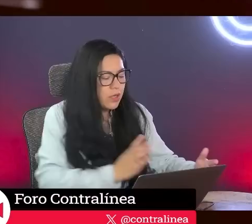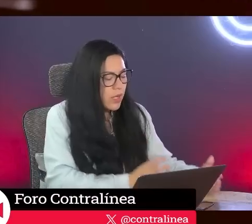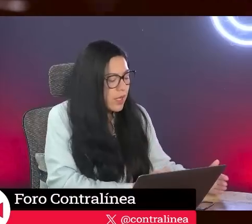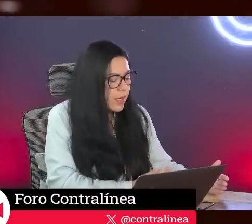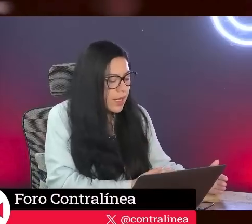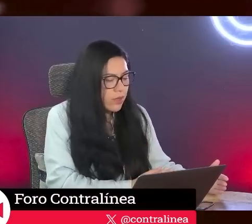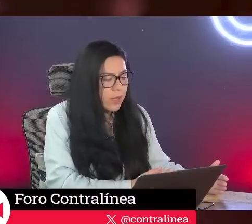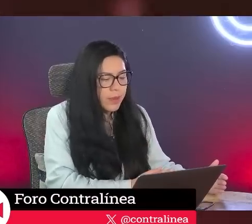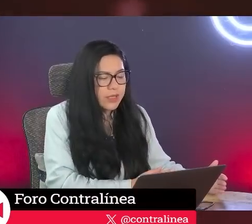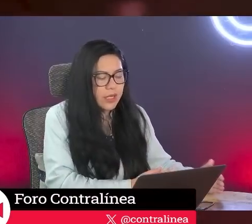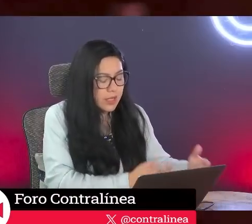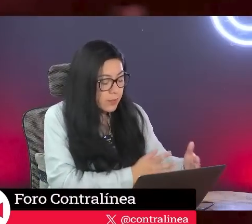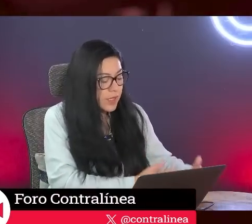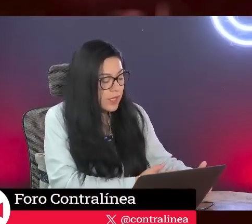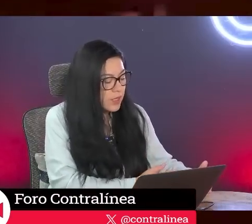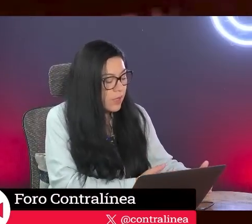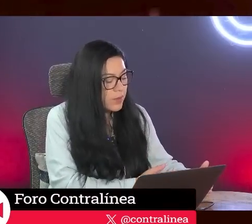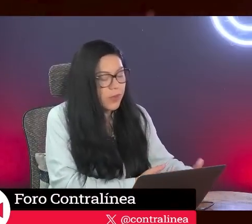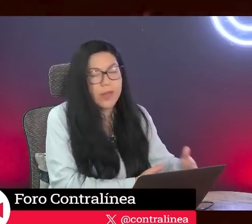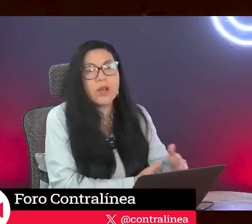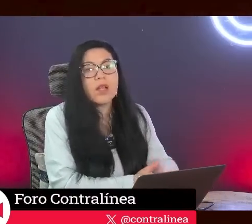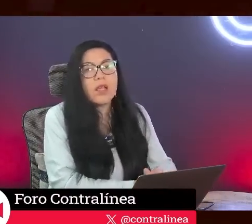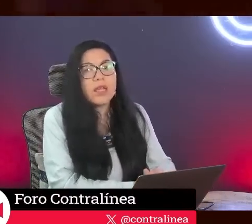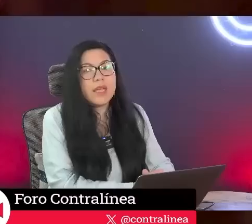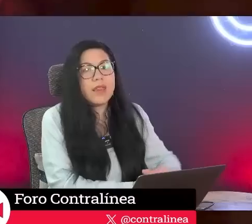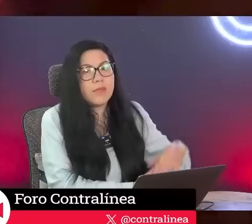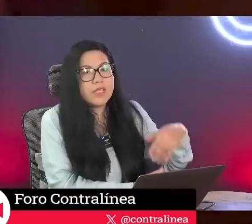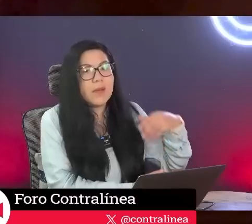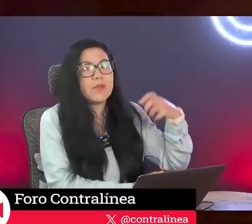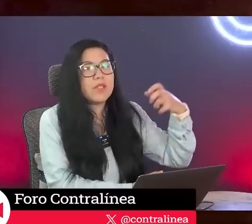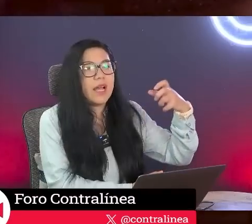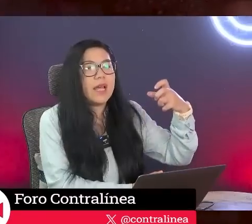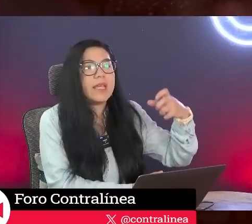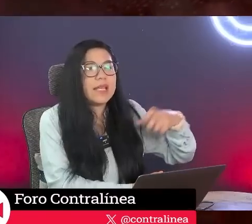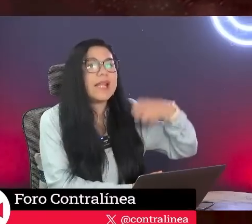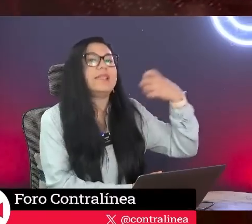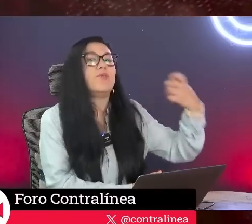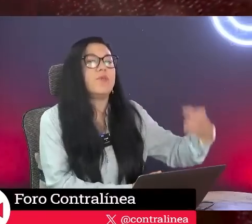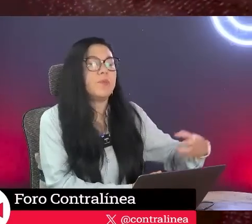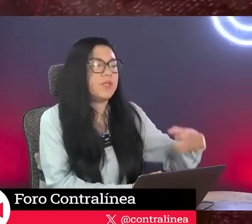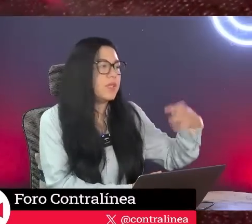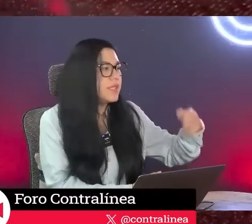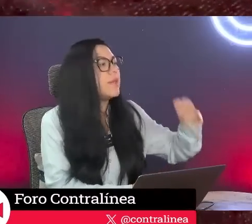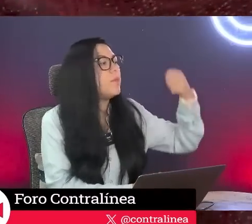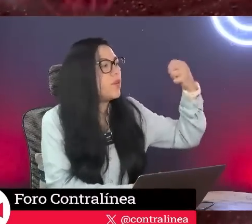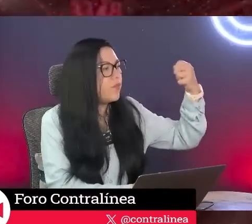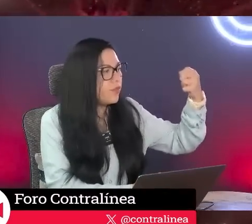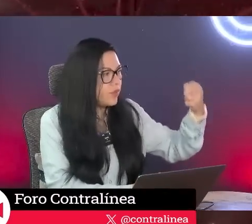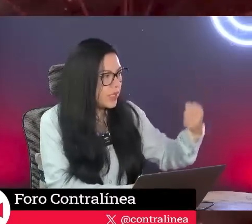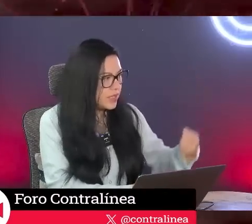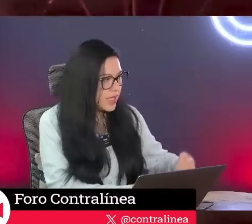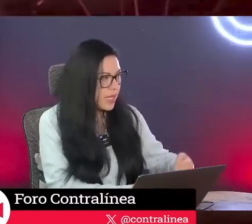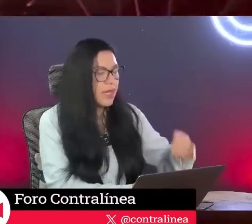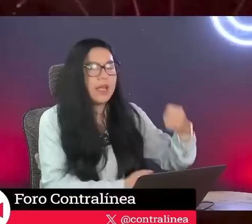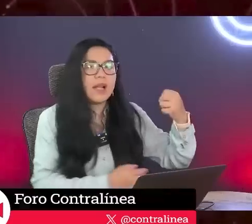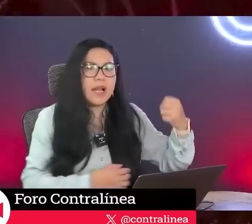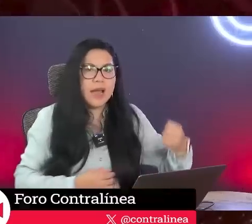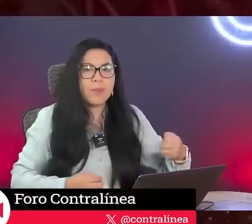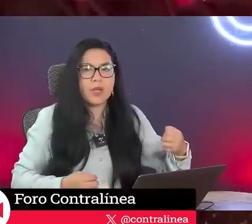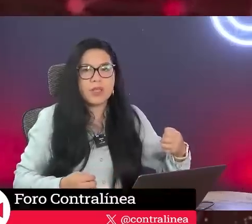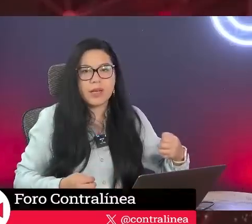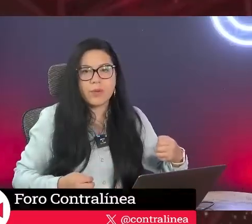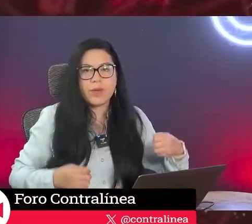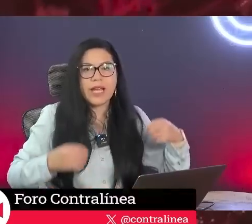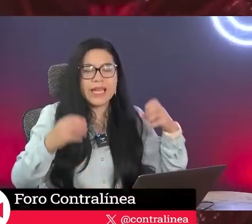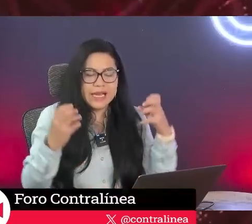vamos a continuar el legado del expresidente López Obrador y además vamos a ir al segundo piso, es decir, profundizar